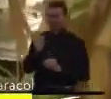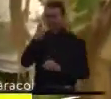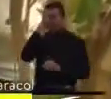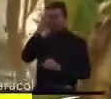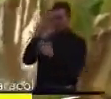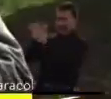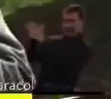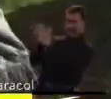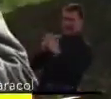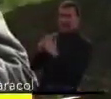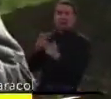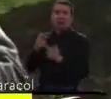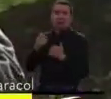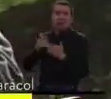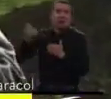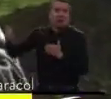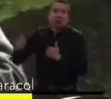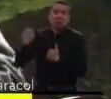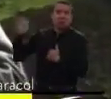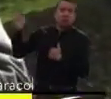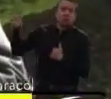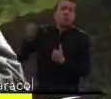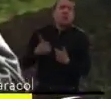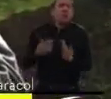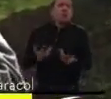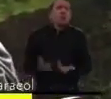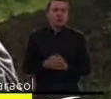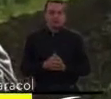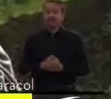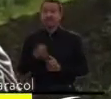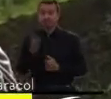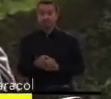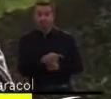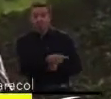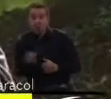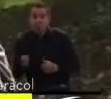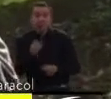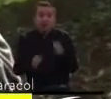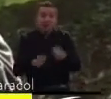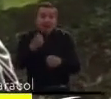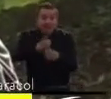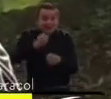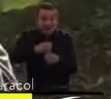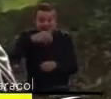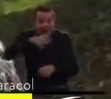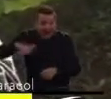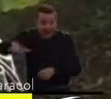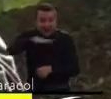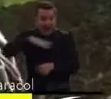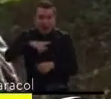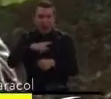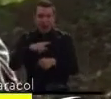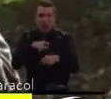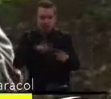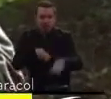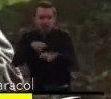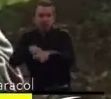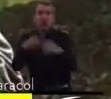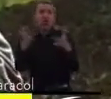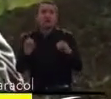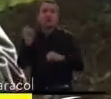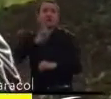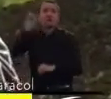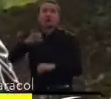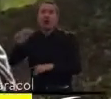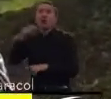pagarlos a futuro. Tenemos en cuenta que más del 80% de compañeros agricultores están reportados, entonces tampoco